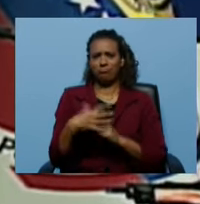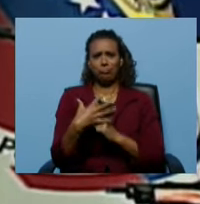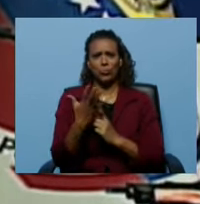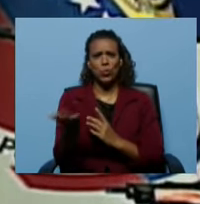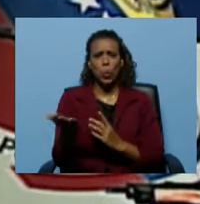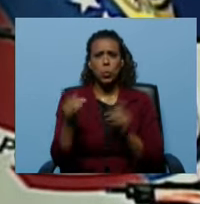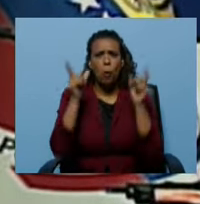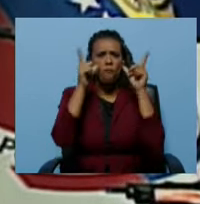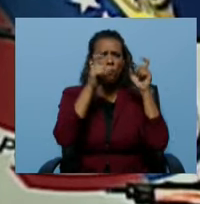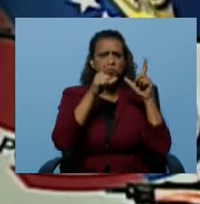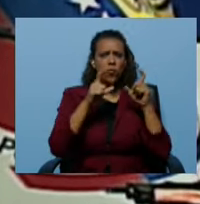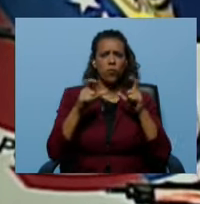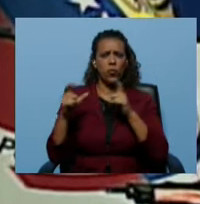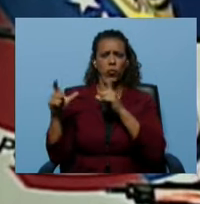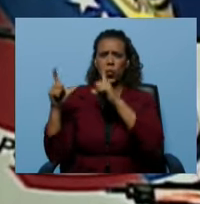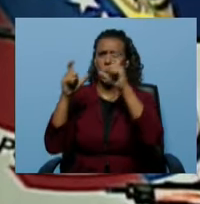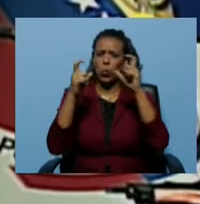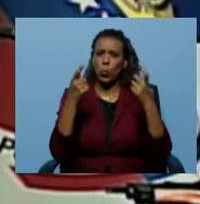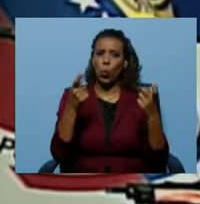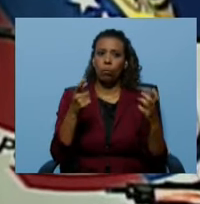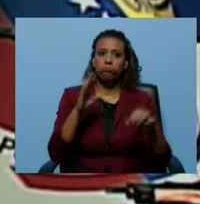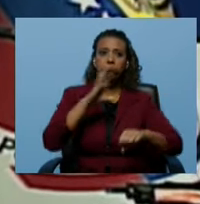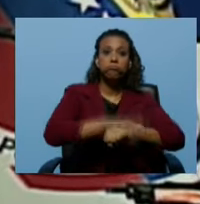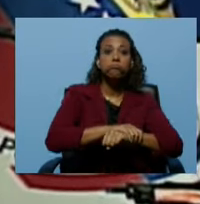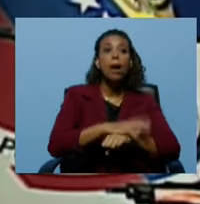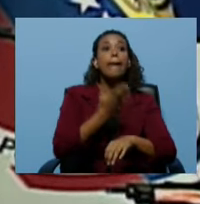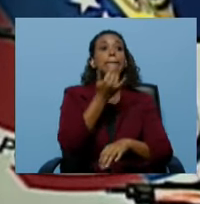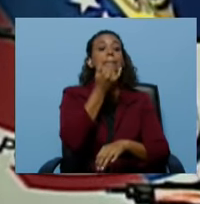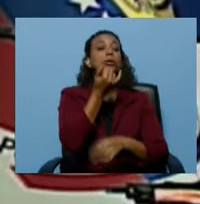tomando fotos, apenas fueron capturados,